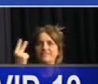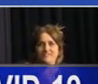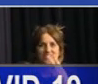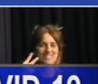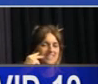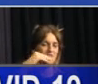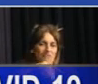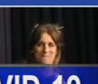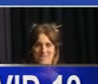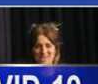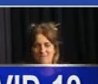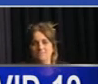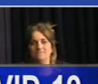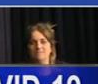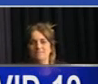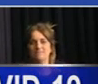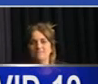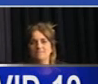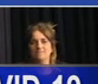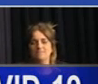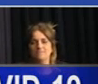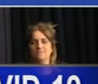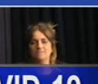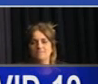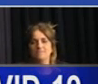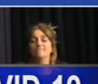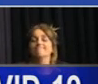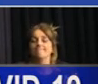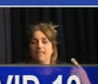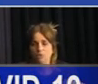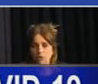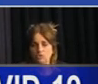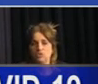a visitar a sus familias tenemos